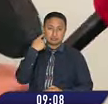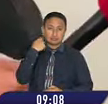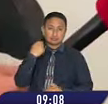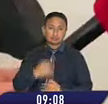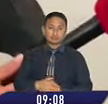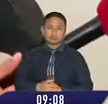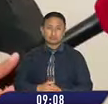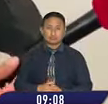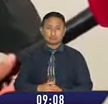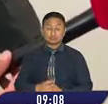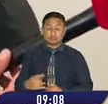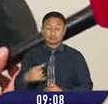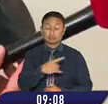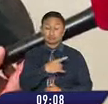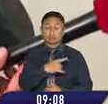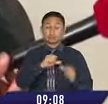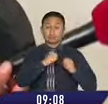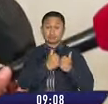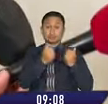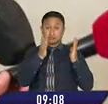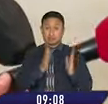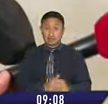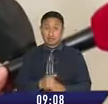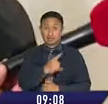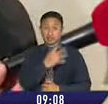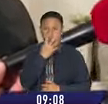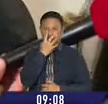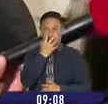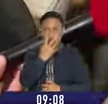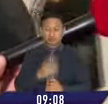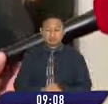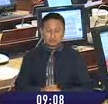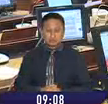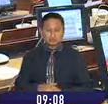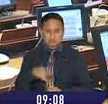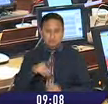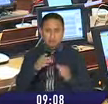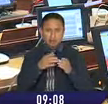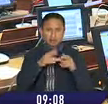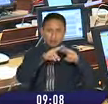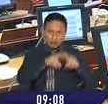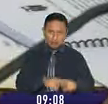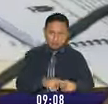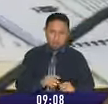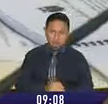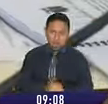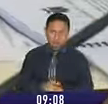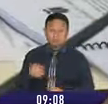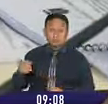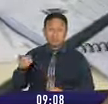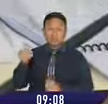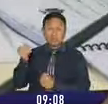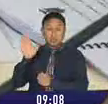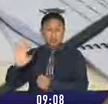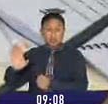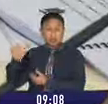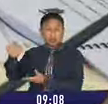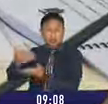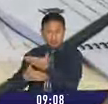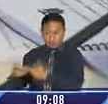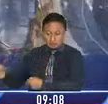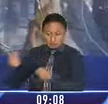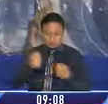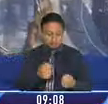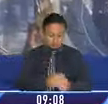hay ningún... Con notable malestar, el legislador Fernando Villavicencio rechazó que la Comisión de Fiscalización no haya aprobado el informe sobre el